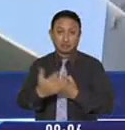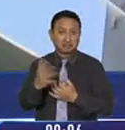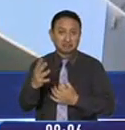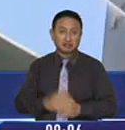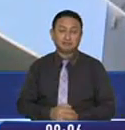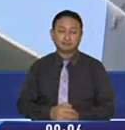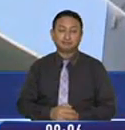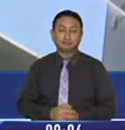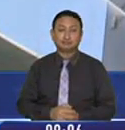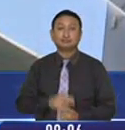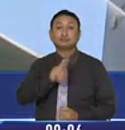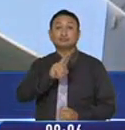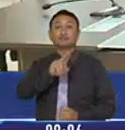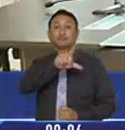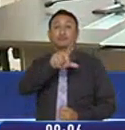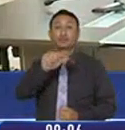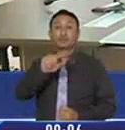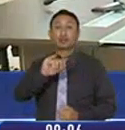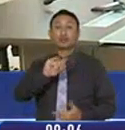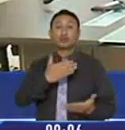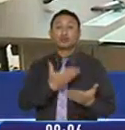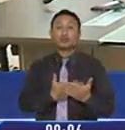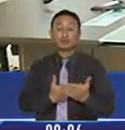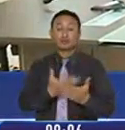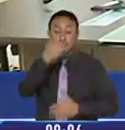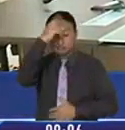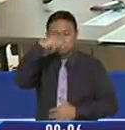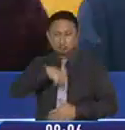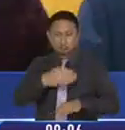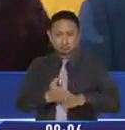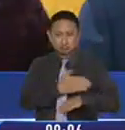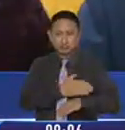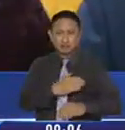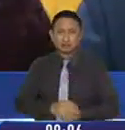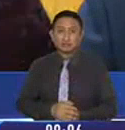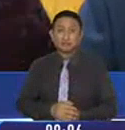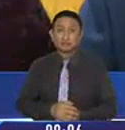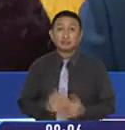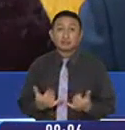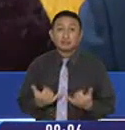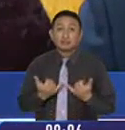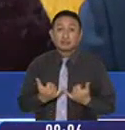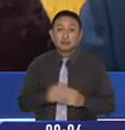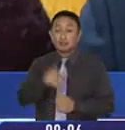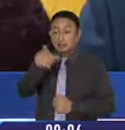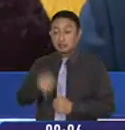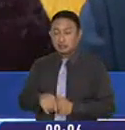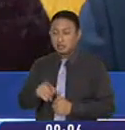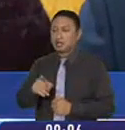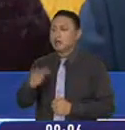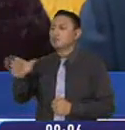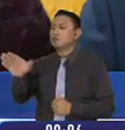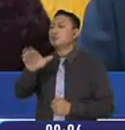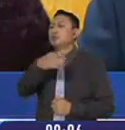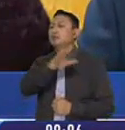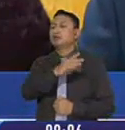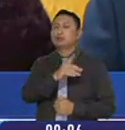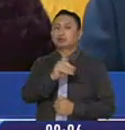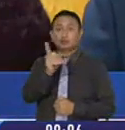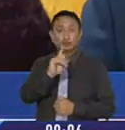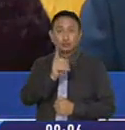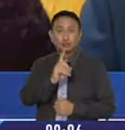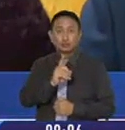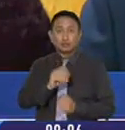Hernán Ulloa, queriendo justificar la decisión tomada. Aquí no se ha descalificado a ninguno de los postulantes, aquí no se